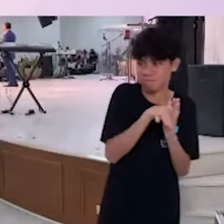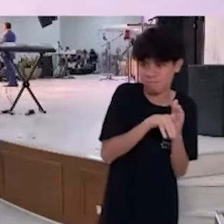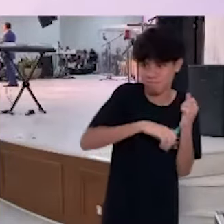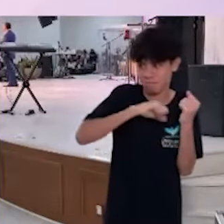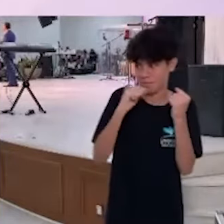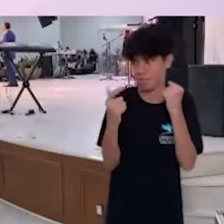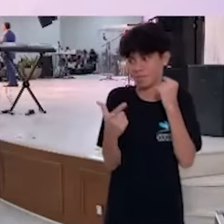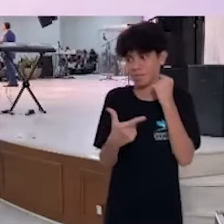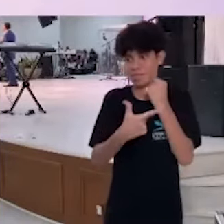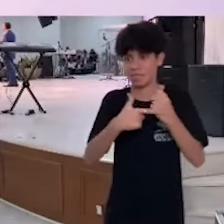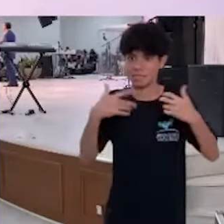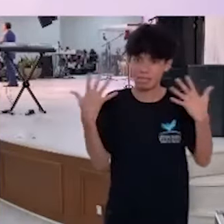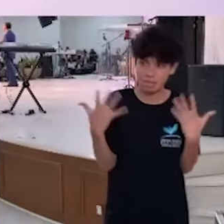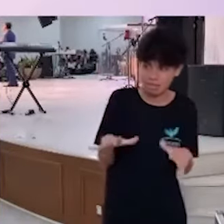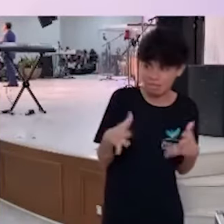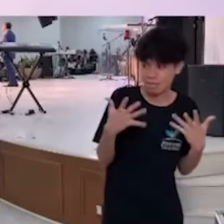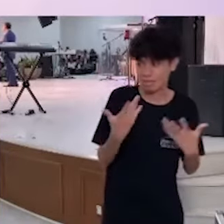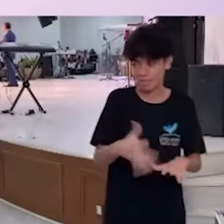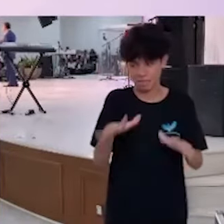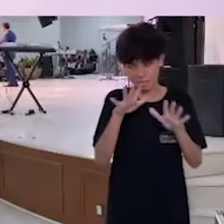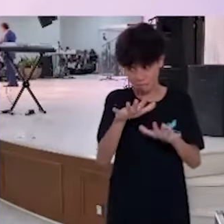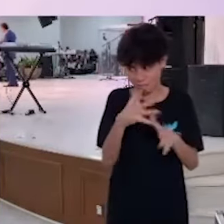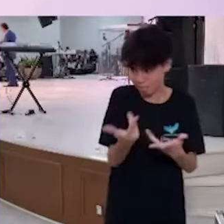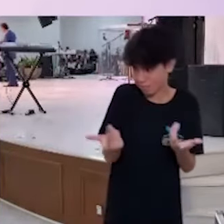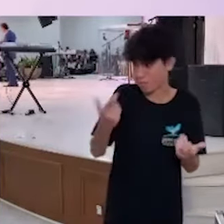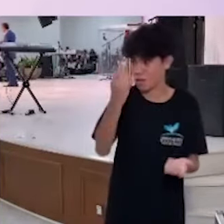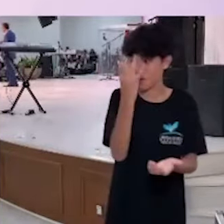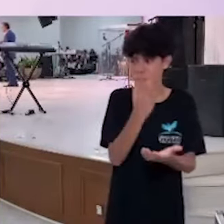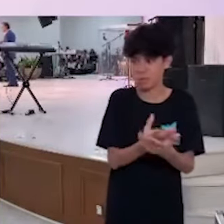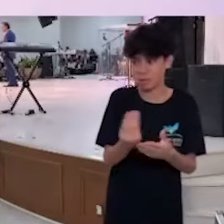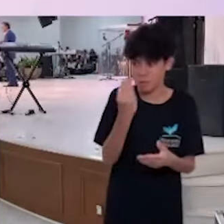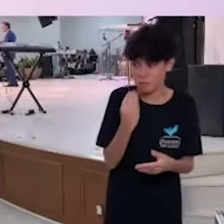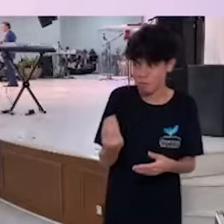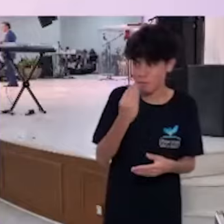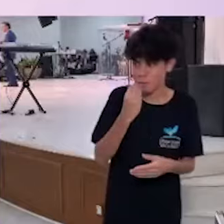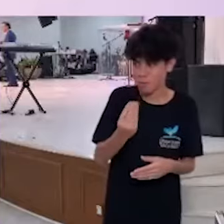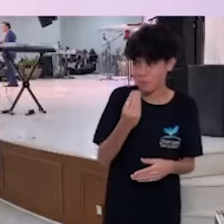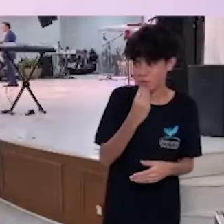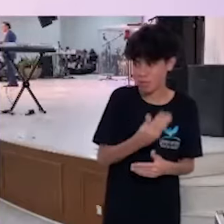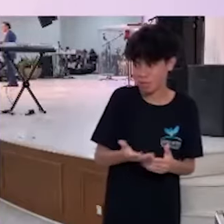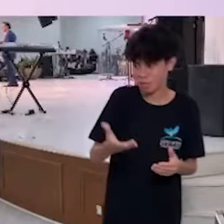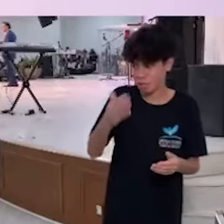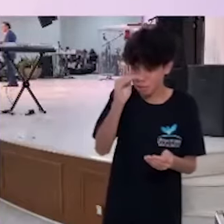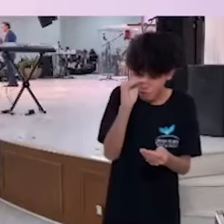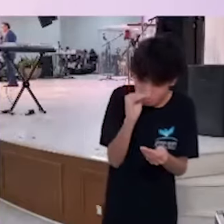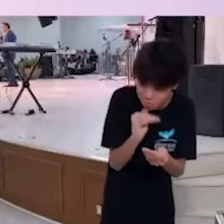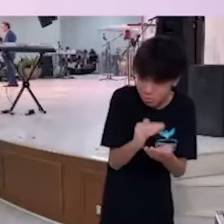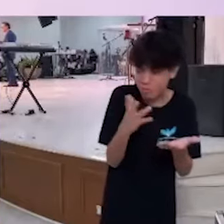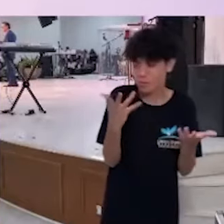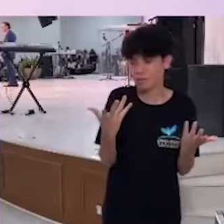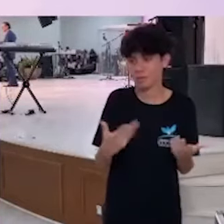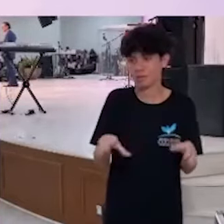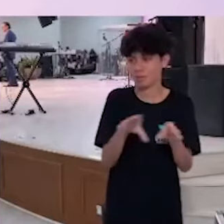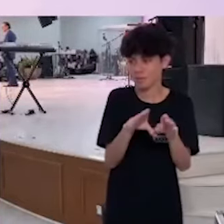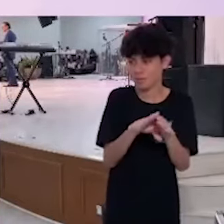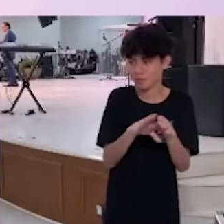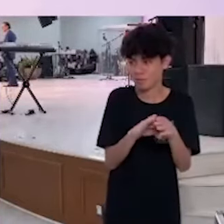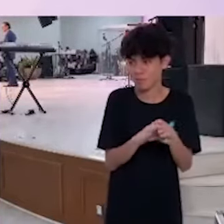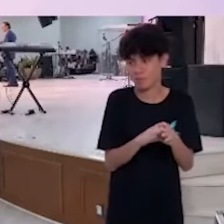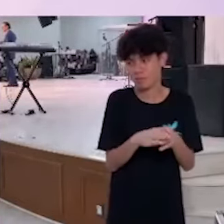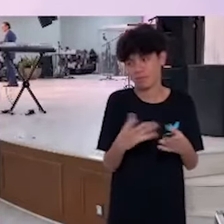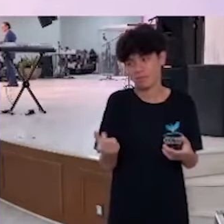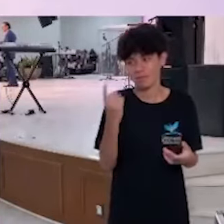empiezas a querer, pero bien dorada, le escurren la grasa. Nah. Y tu coca.